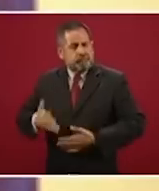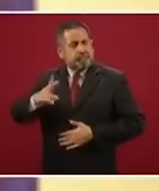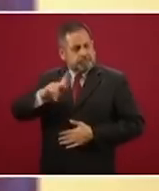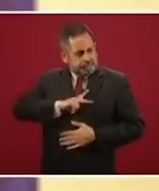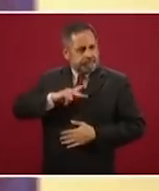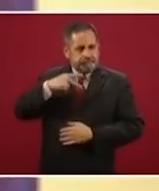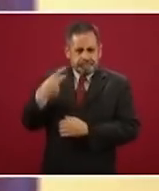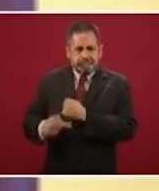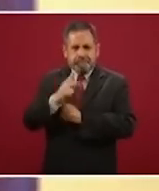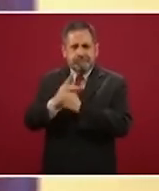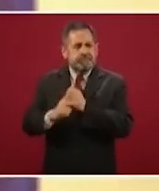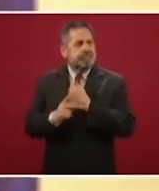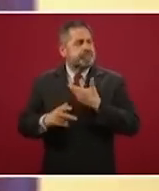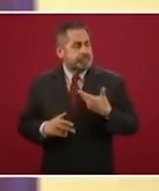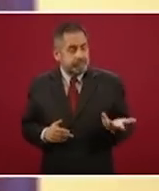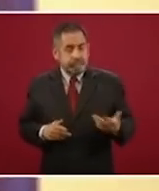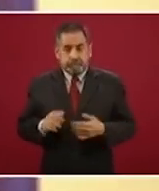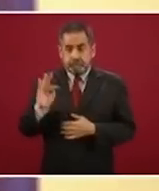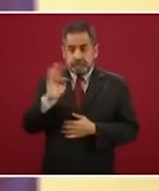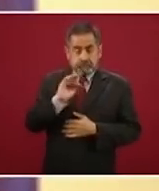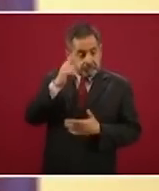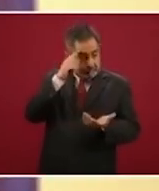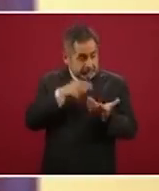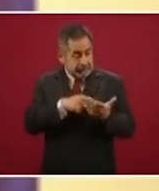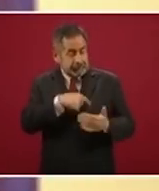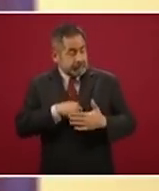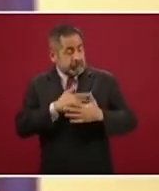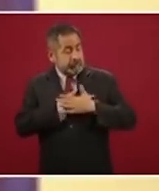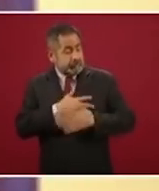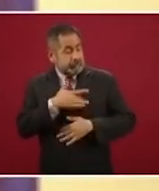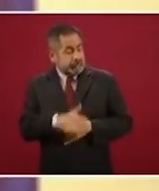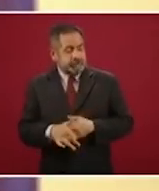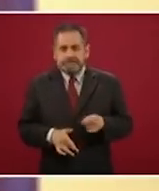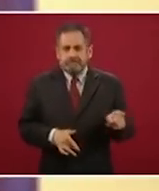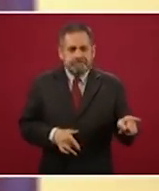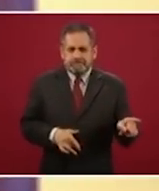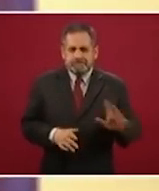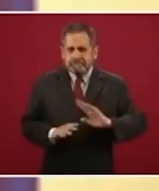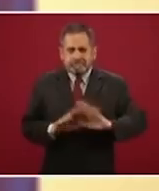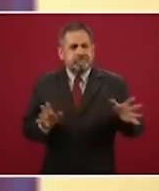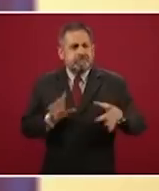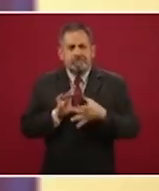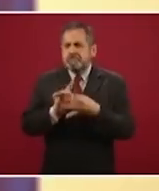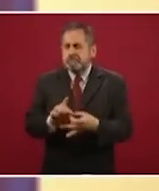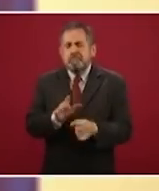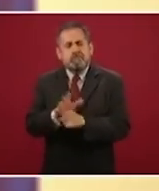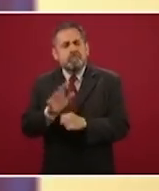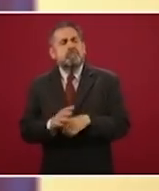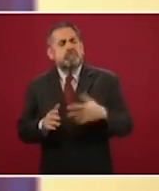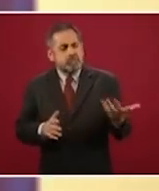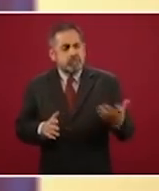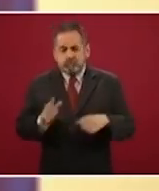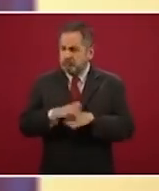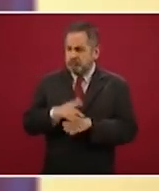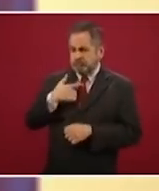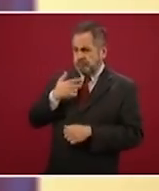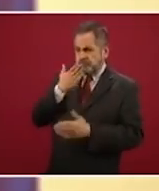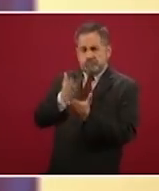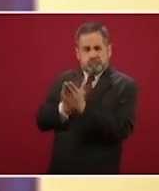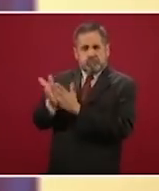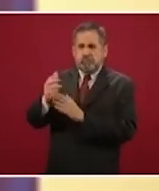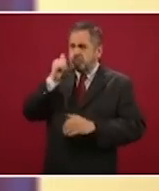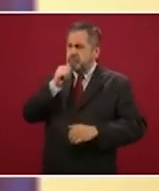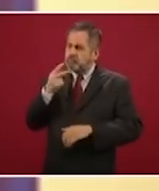patria. Si el amor, cree usted, que fue el móvil de mis acciones, ¿qué conexión pudo haber tenido este con la firmeza que